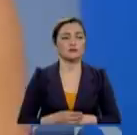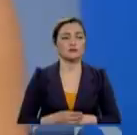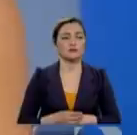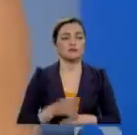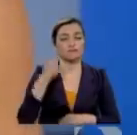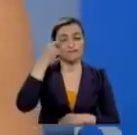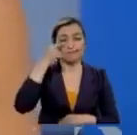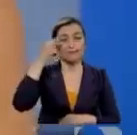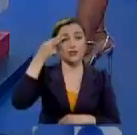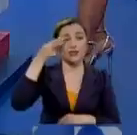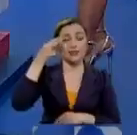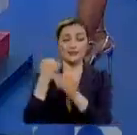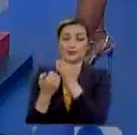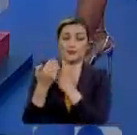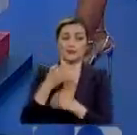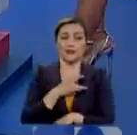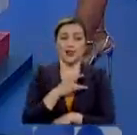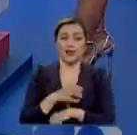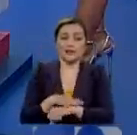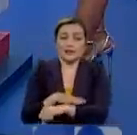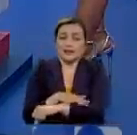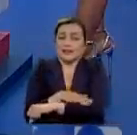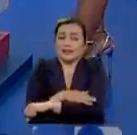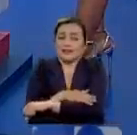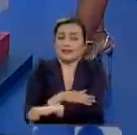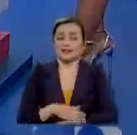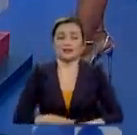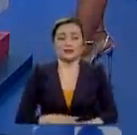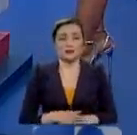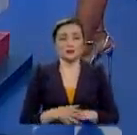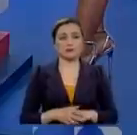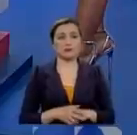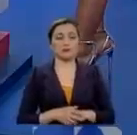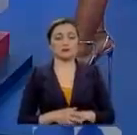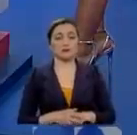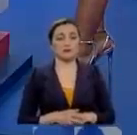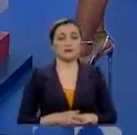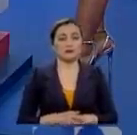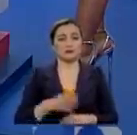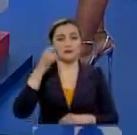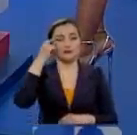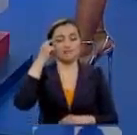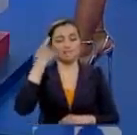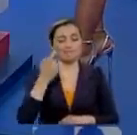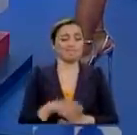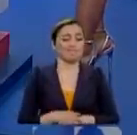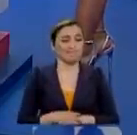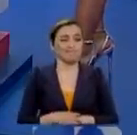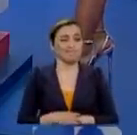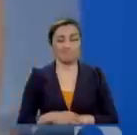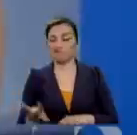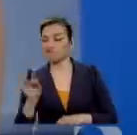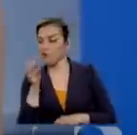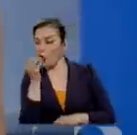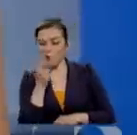Isa Helen, sin duda una historia que llega a nuestro corazón. A veces yo me pongo a pensar y digo, nosotros estamos escogiendo qué comer,